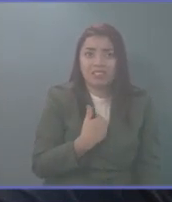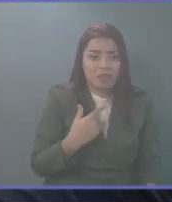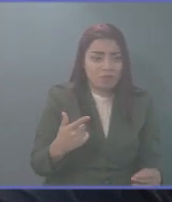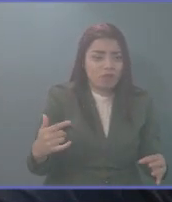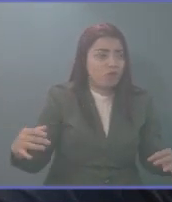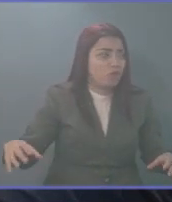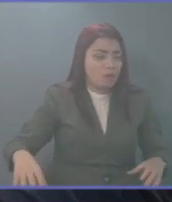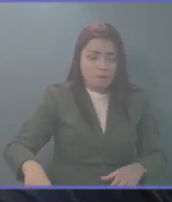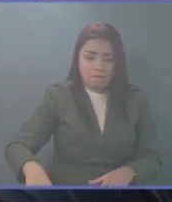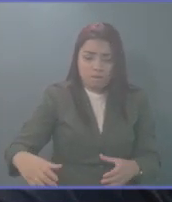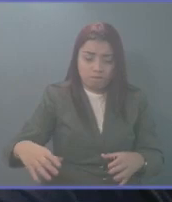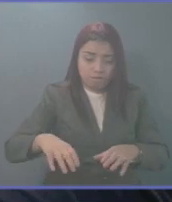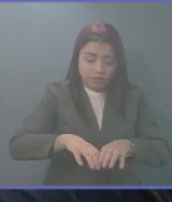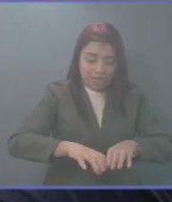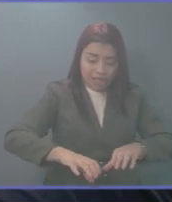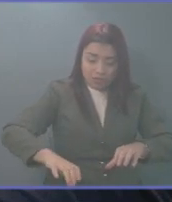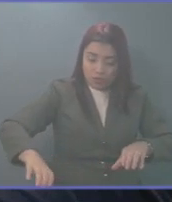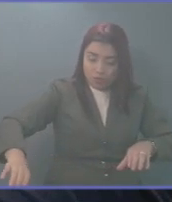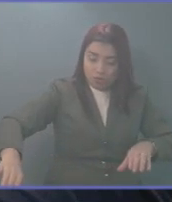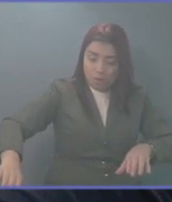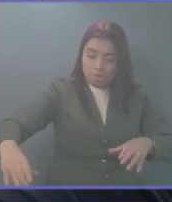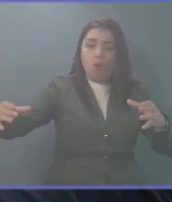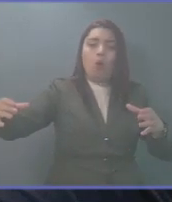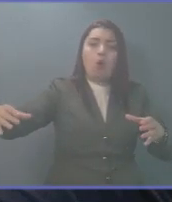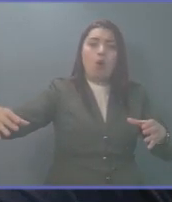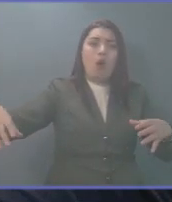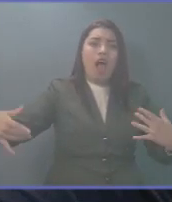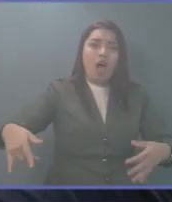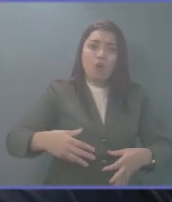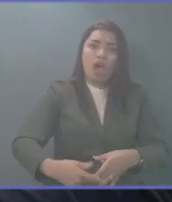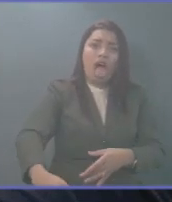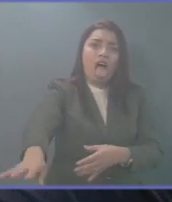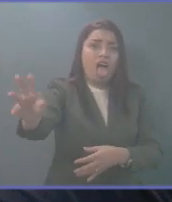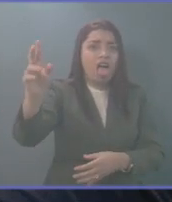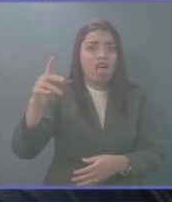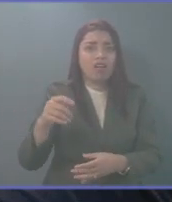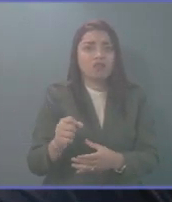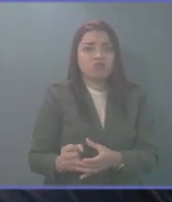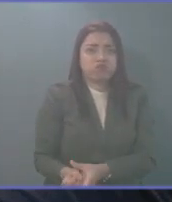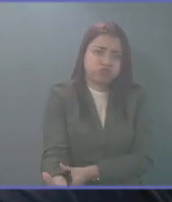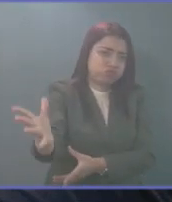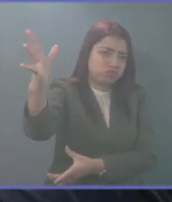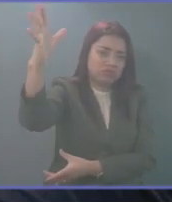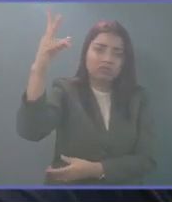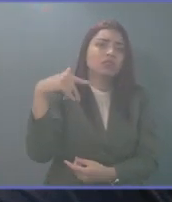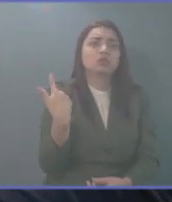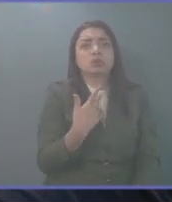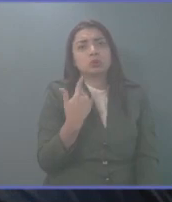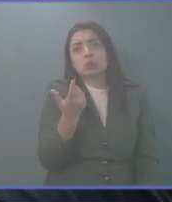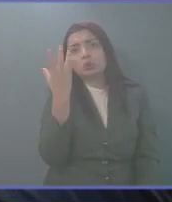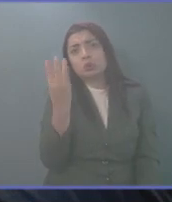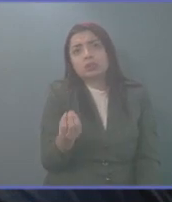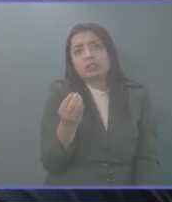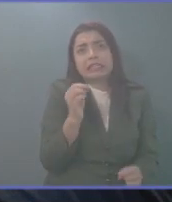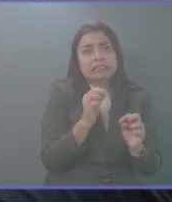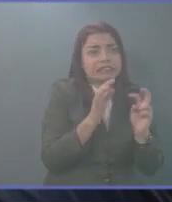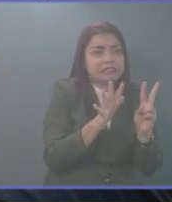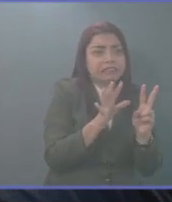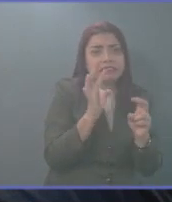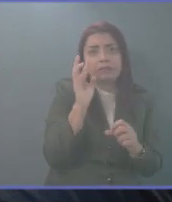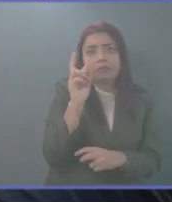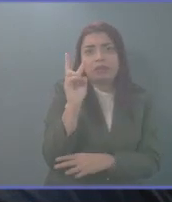nuestros protocolos de acción. Y todos los días salimos a trabajar. 724,